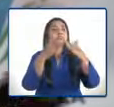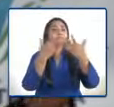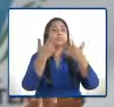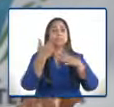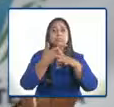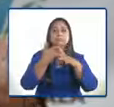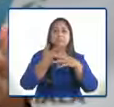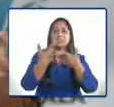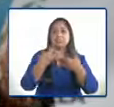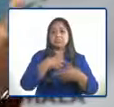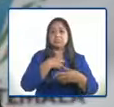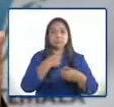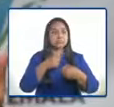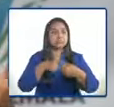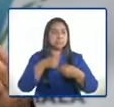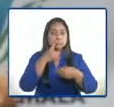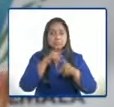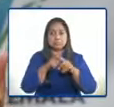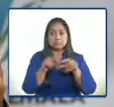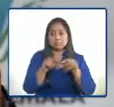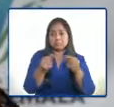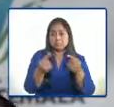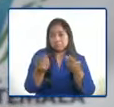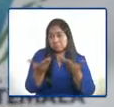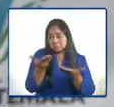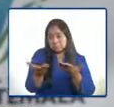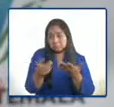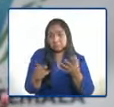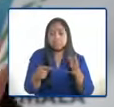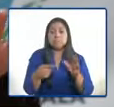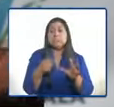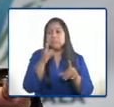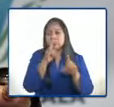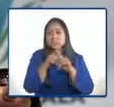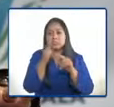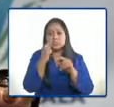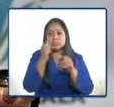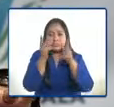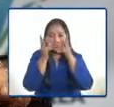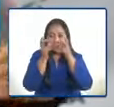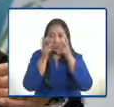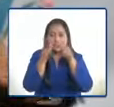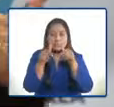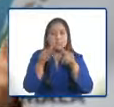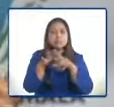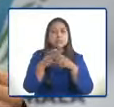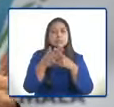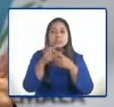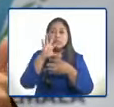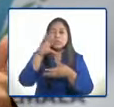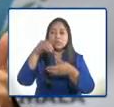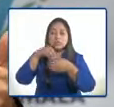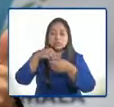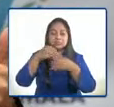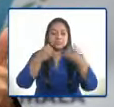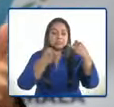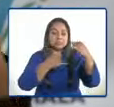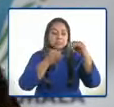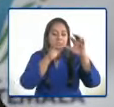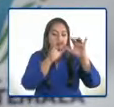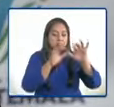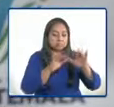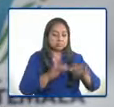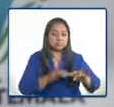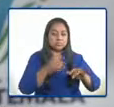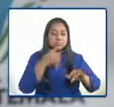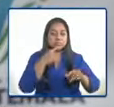de pertenecer o ser captados por alguna pandilla, de manera que esta situación hacen un informe del equipo multidisciplinario